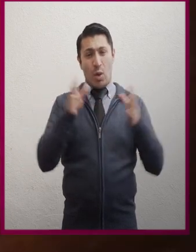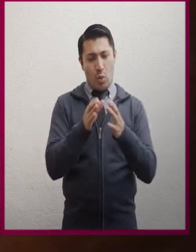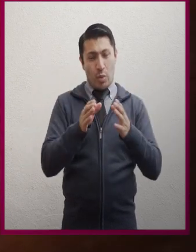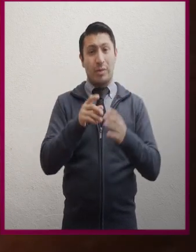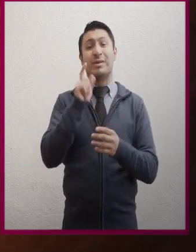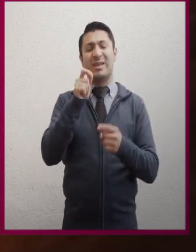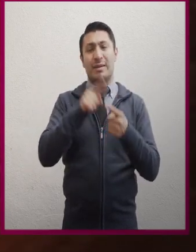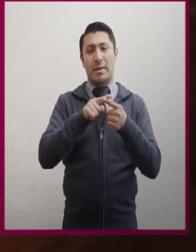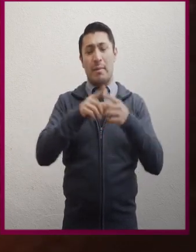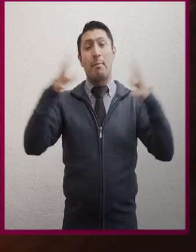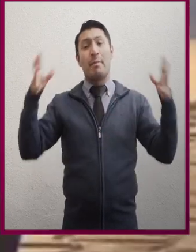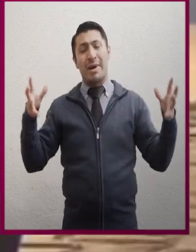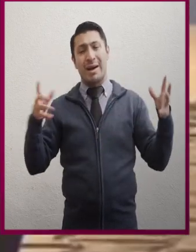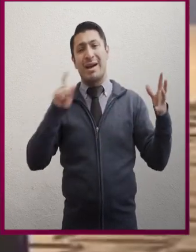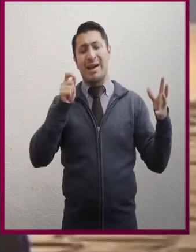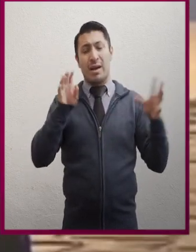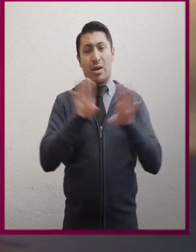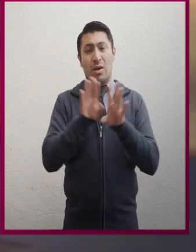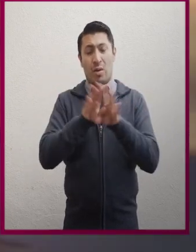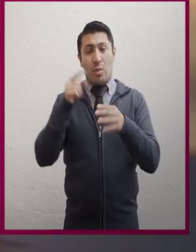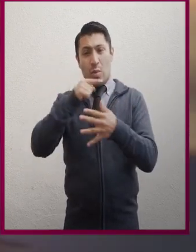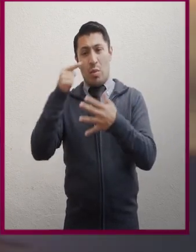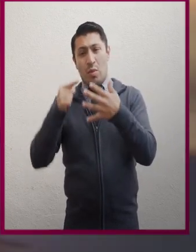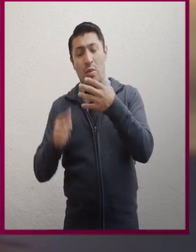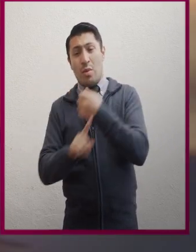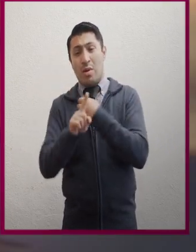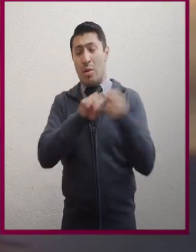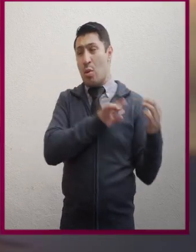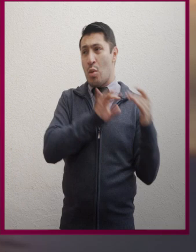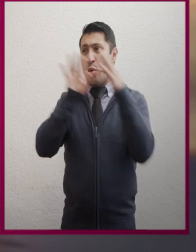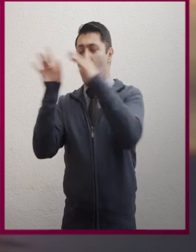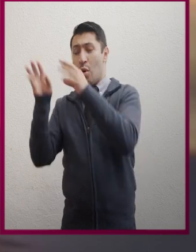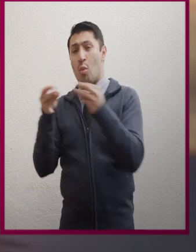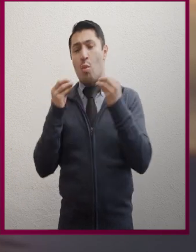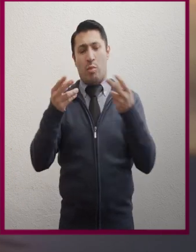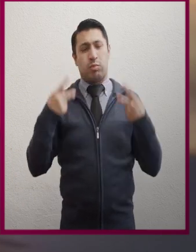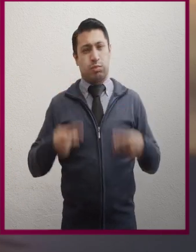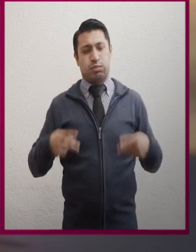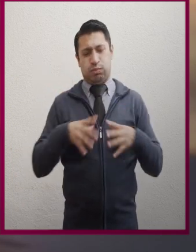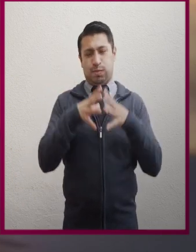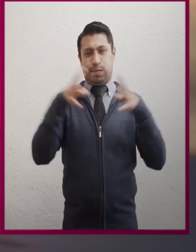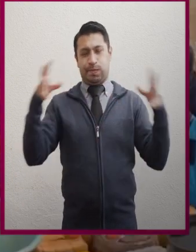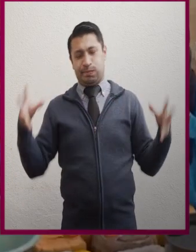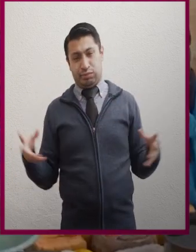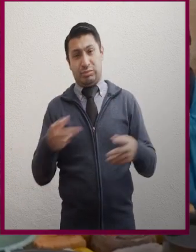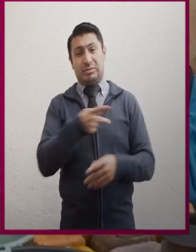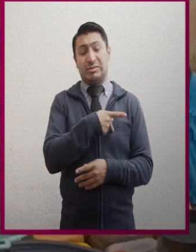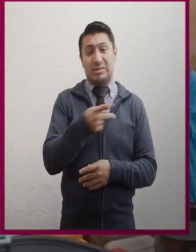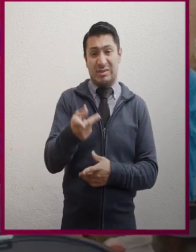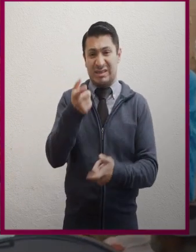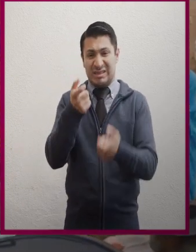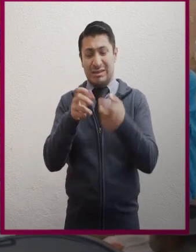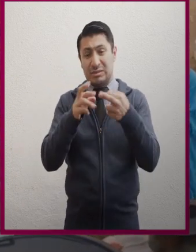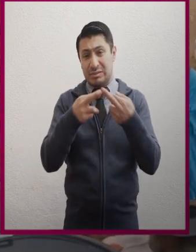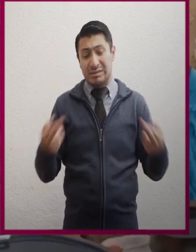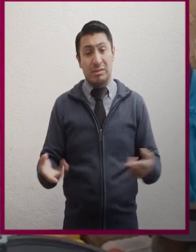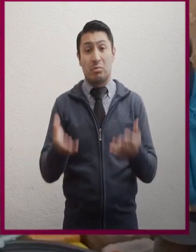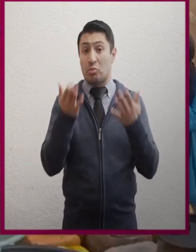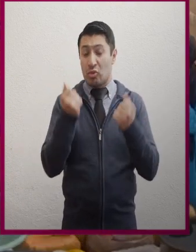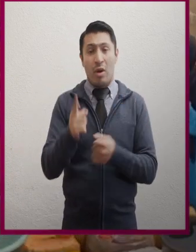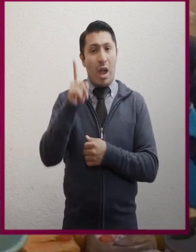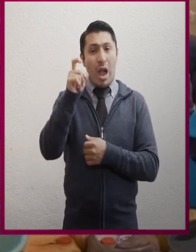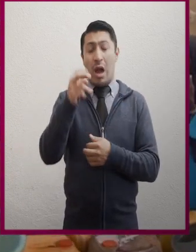y la pequeña escala. A nivel macro, las causas de la migración están relacionadas con la densidad de la población, la escasez de